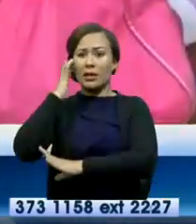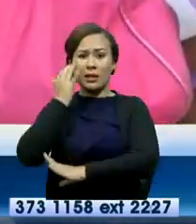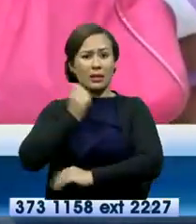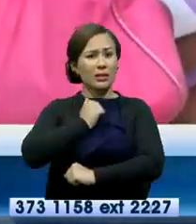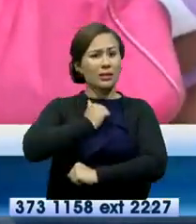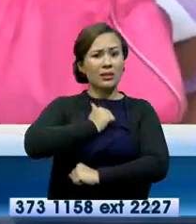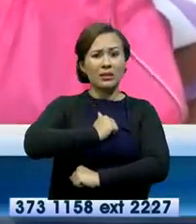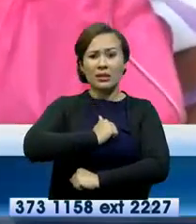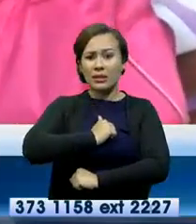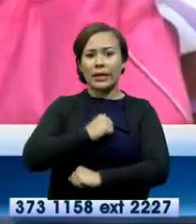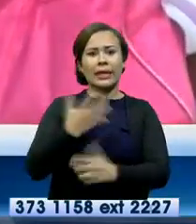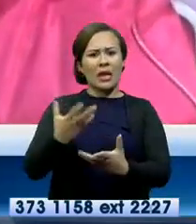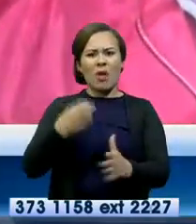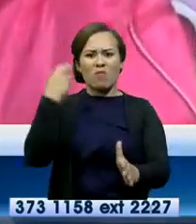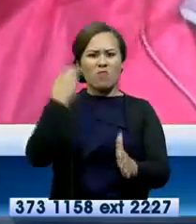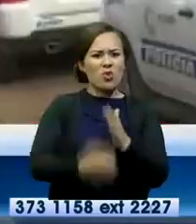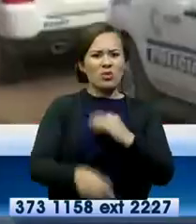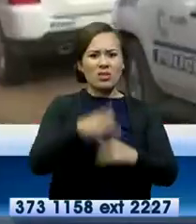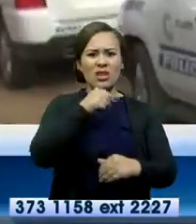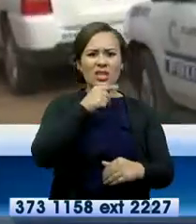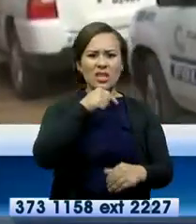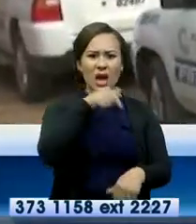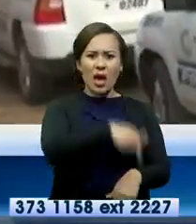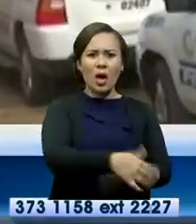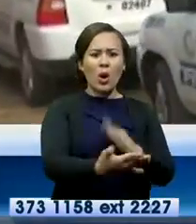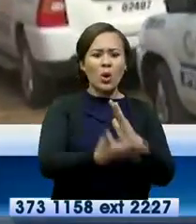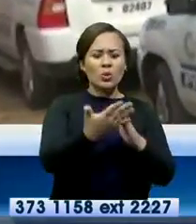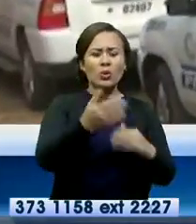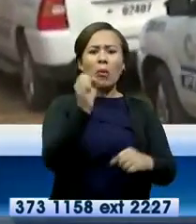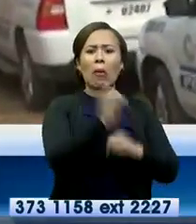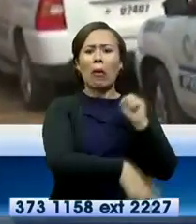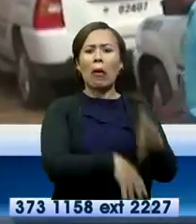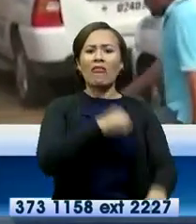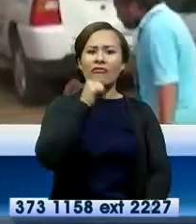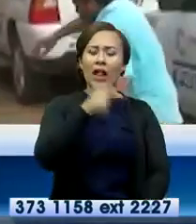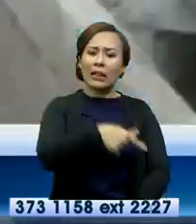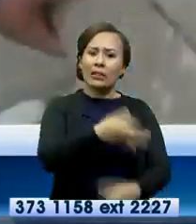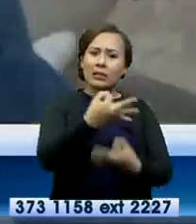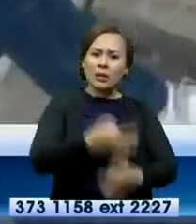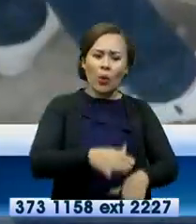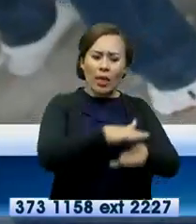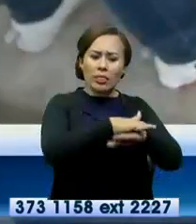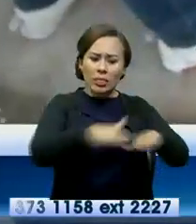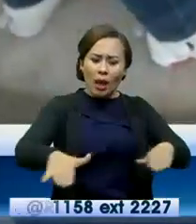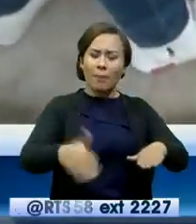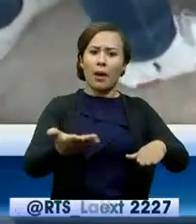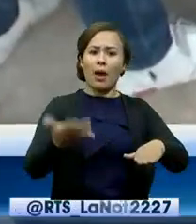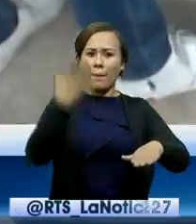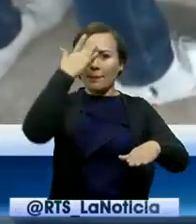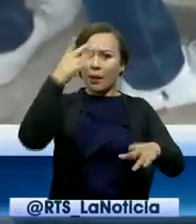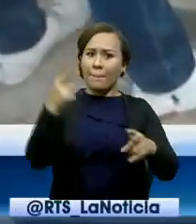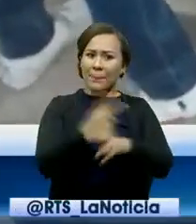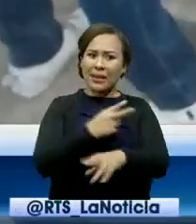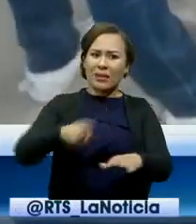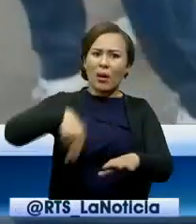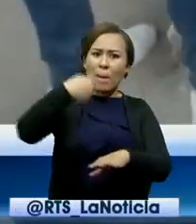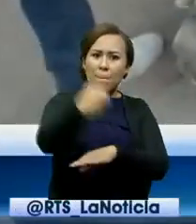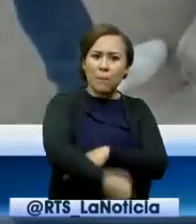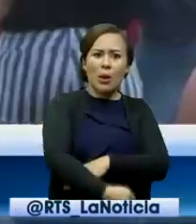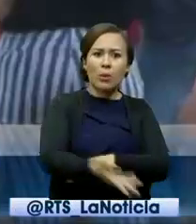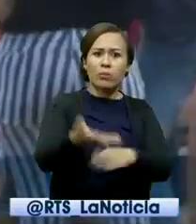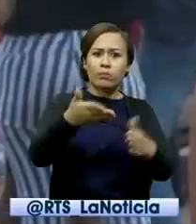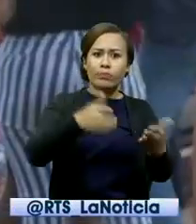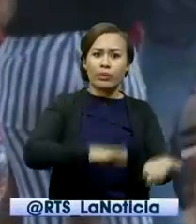donde piden se sancione a quienes tienen construcciones o lotes con postas inseguridades que se terminan convirtiendo en trampas mortales